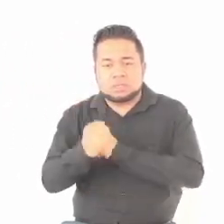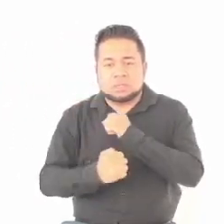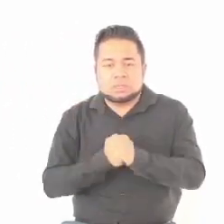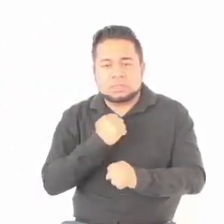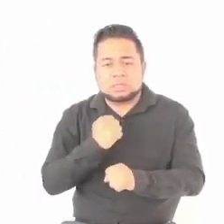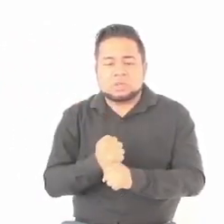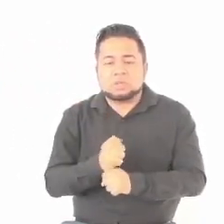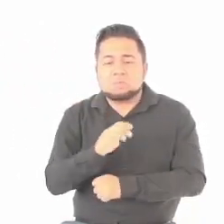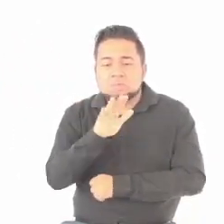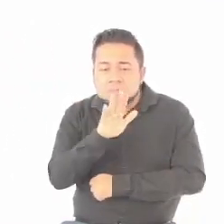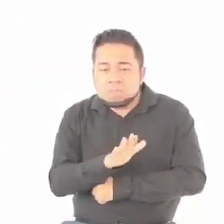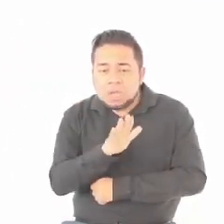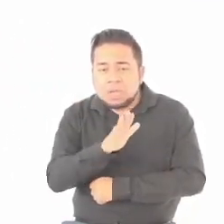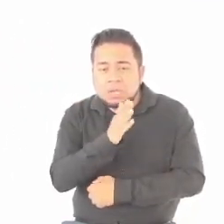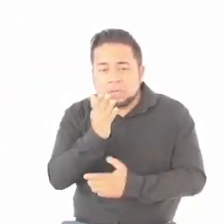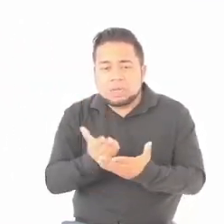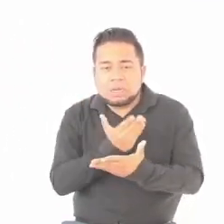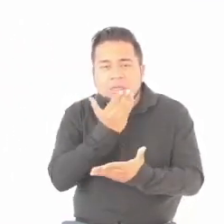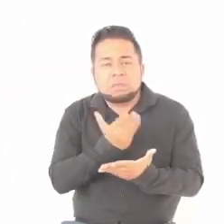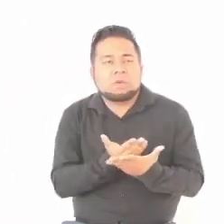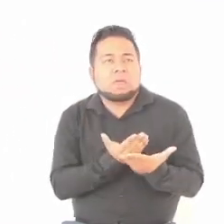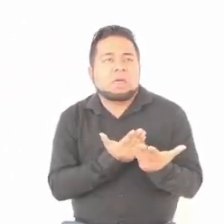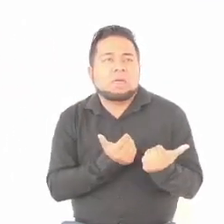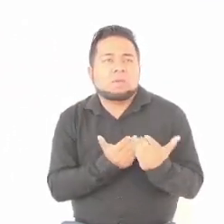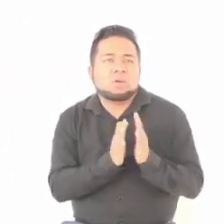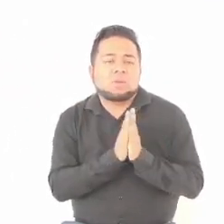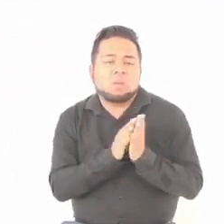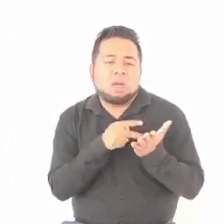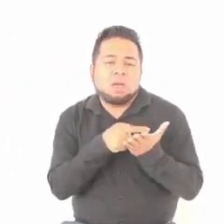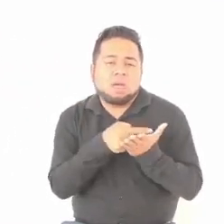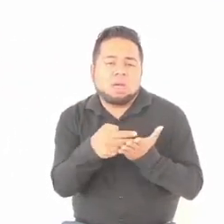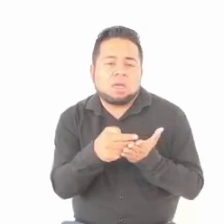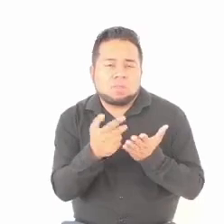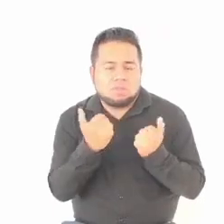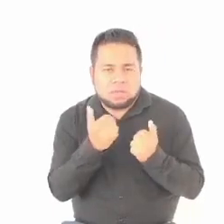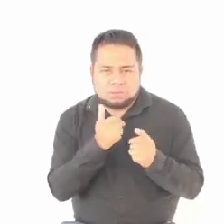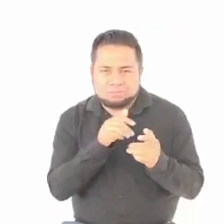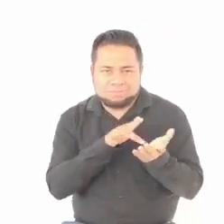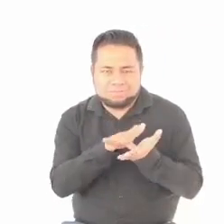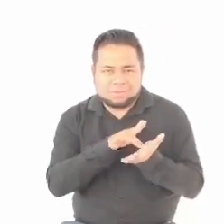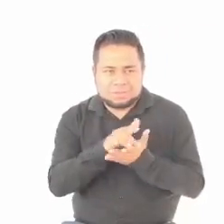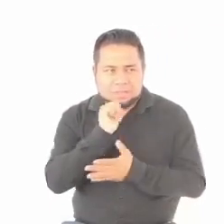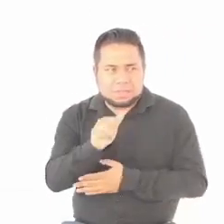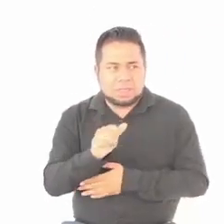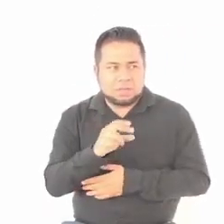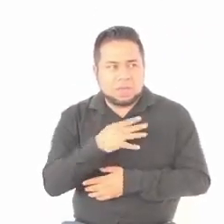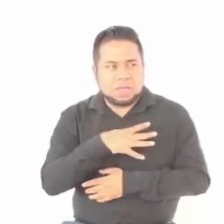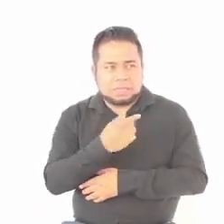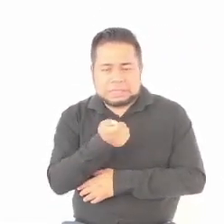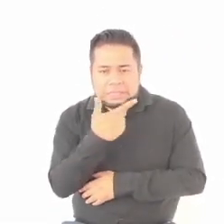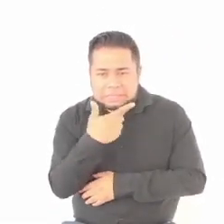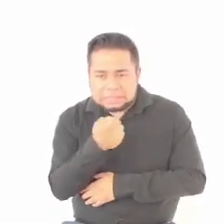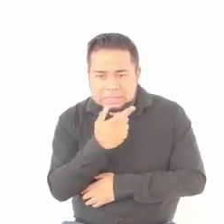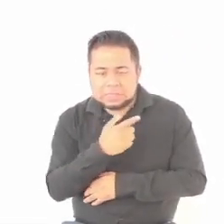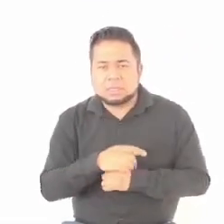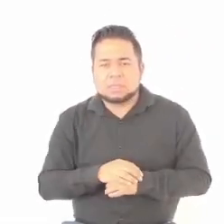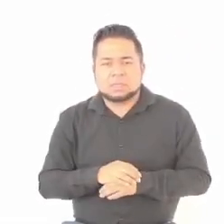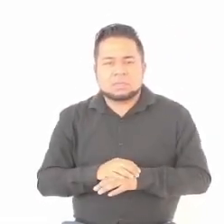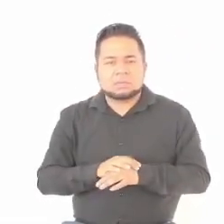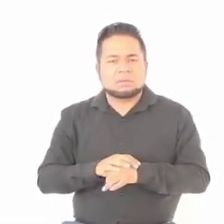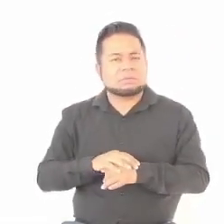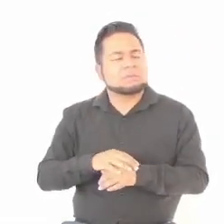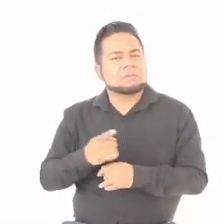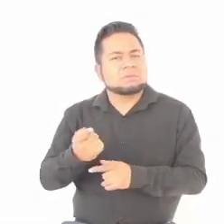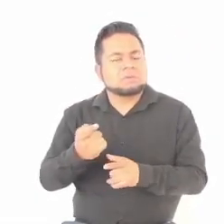que parece que están pidiendo limosna, porque no tienen la asistencia, porque no hay medicamentos. ¿Qué